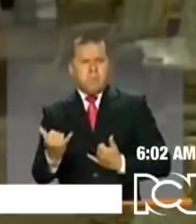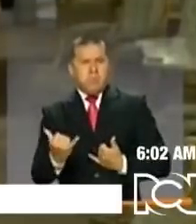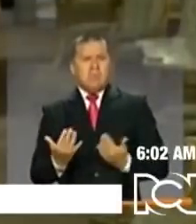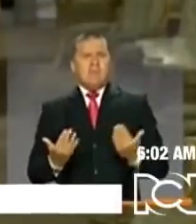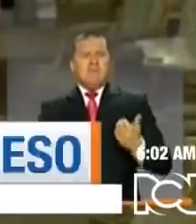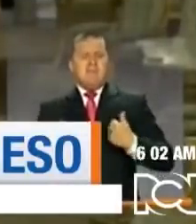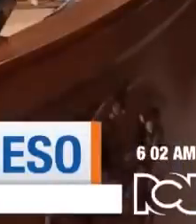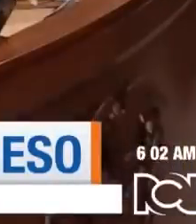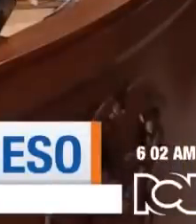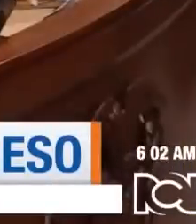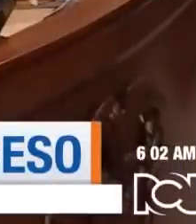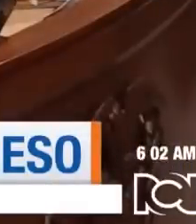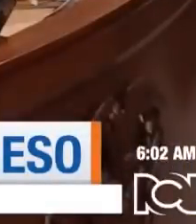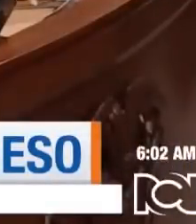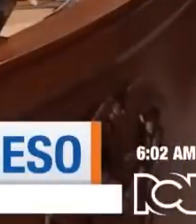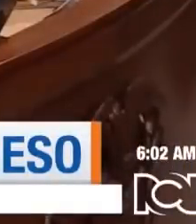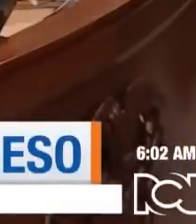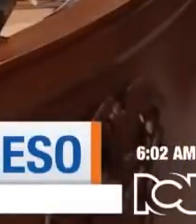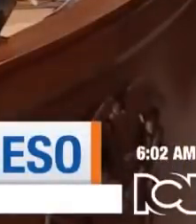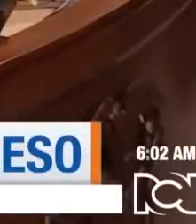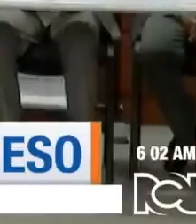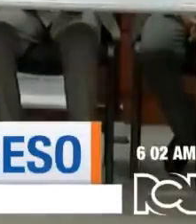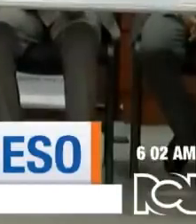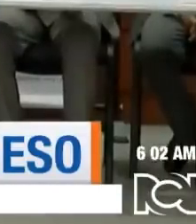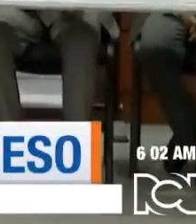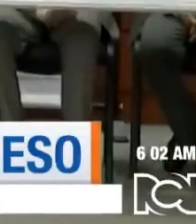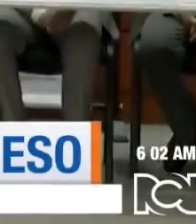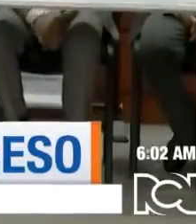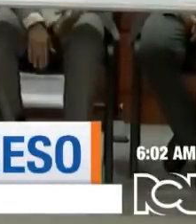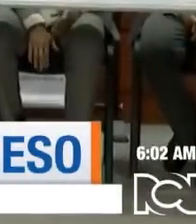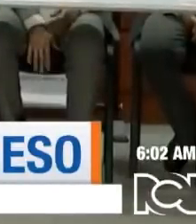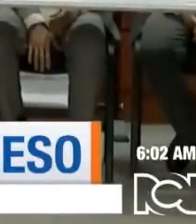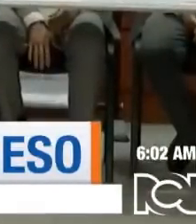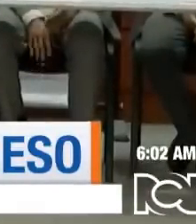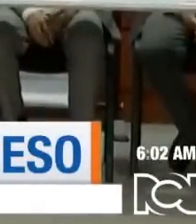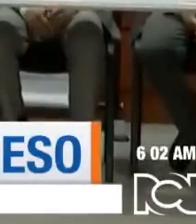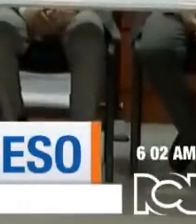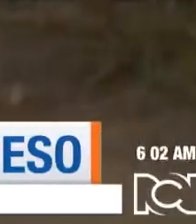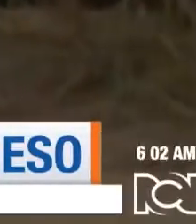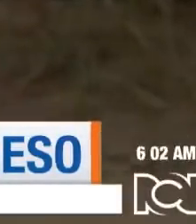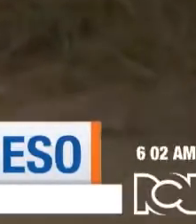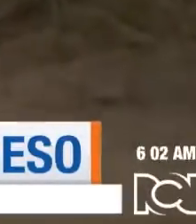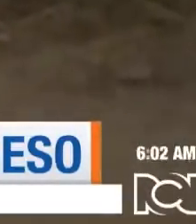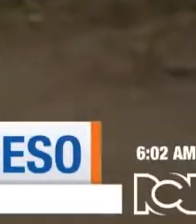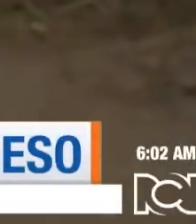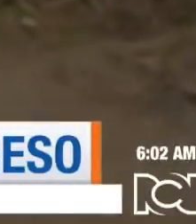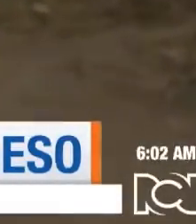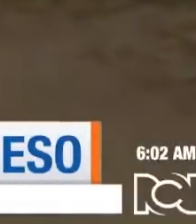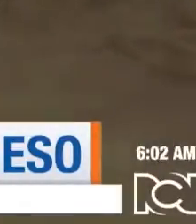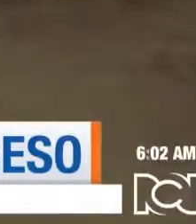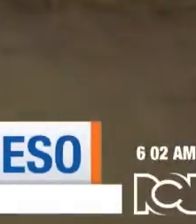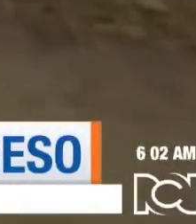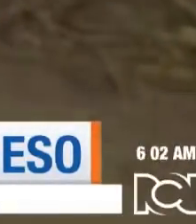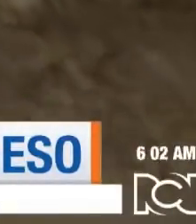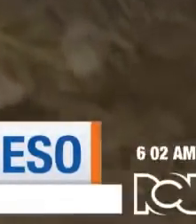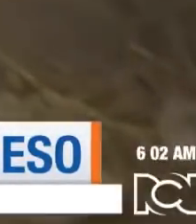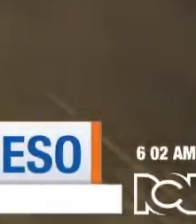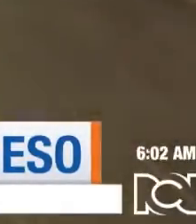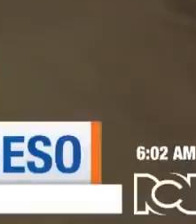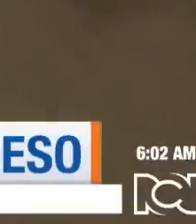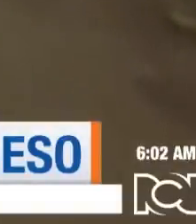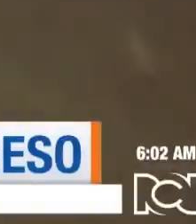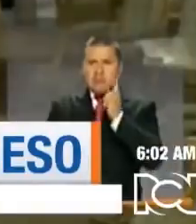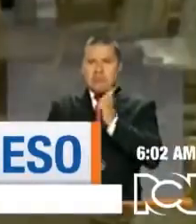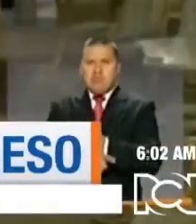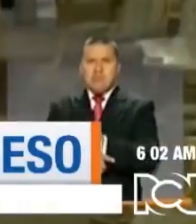la reincorporación. El gobierno anunció la presentación de un proyecto de reforma constitucional. El primer punto es la